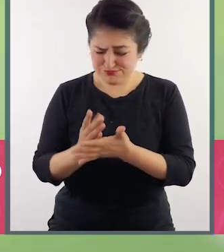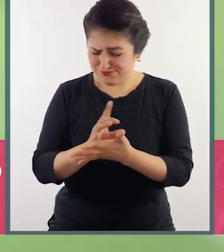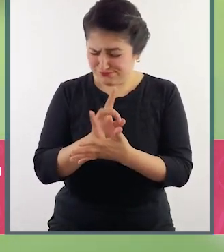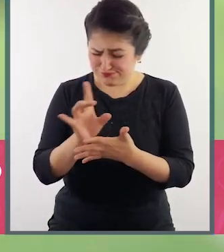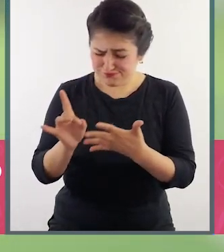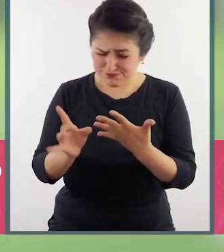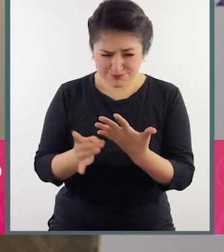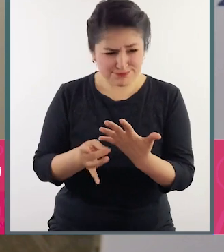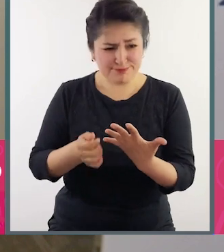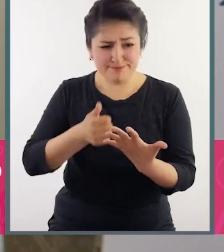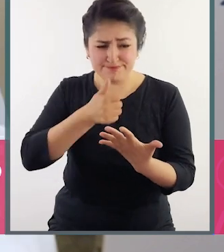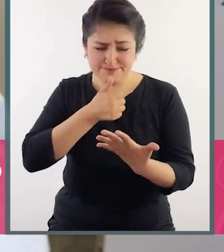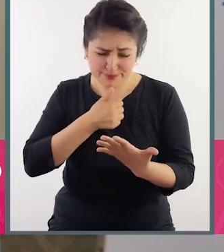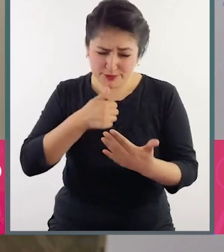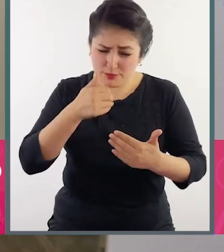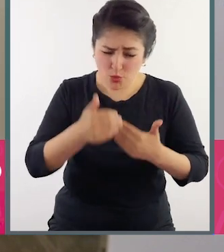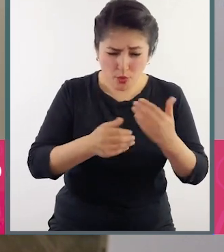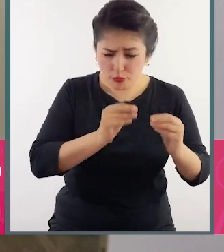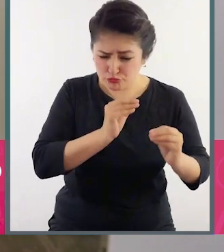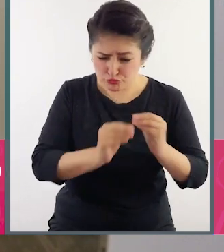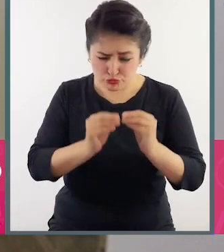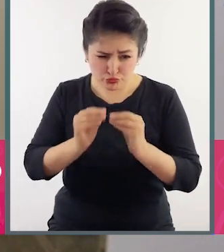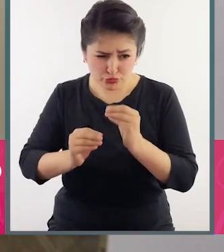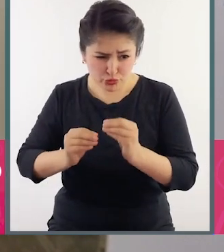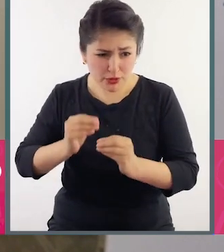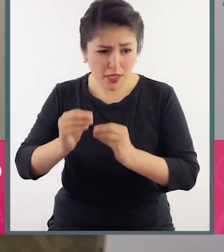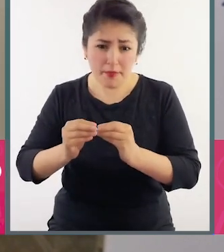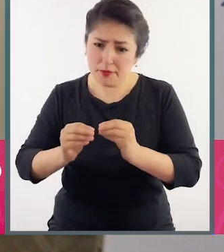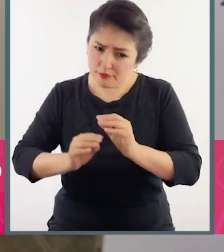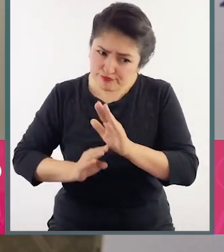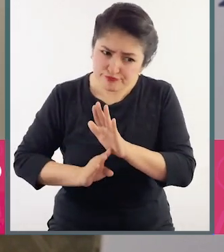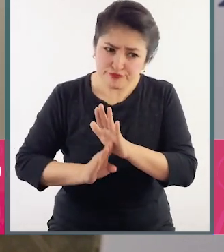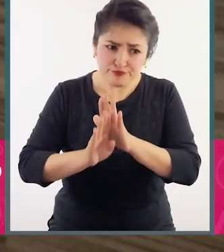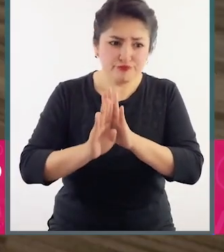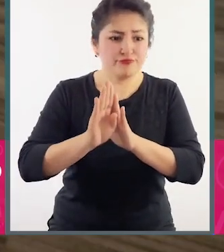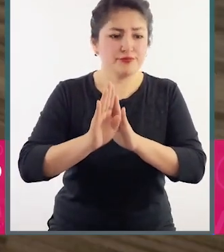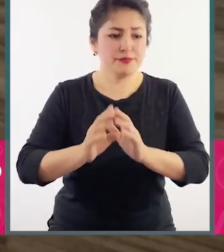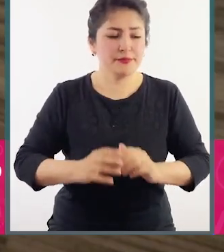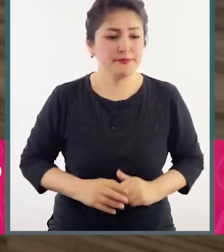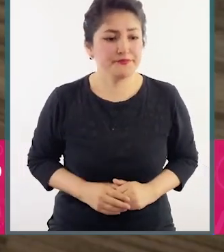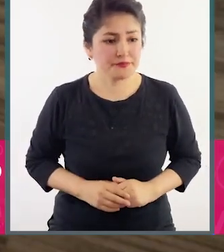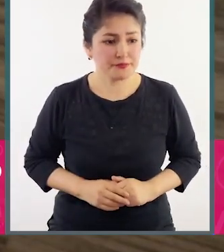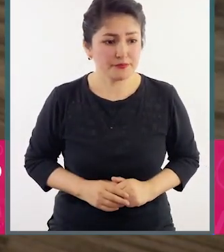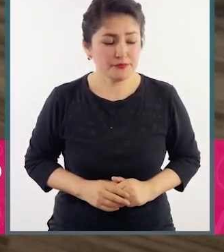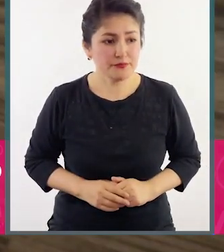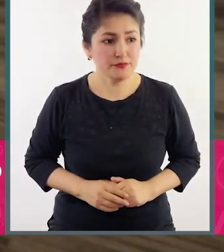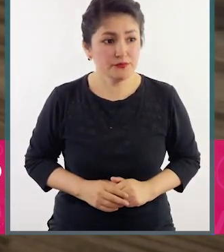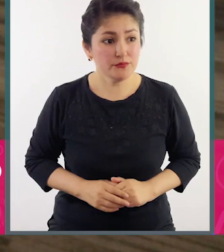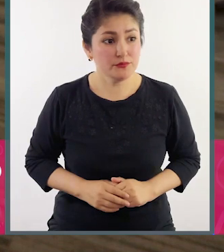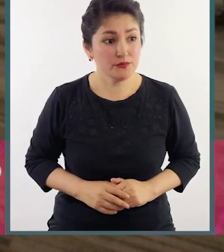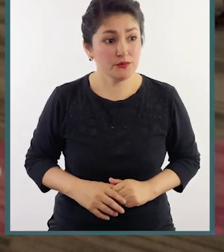sobrellevar, digamos, o mejor dicho, mejorar ante situaciones tan adversas y difíciles que hemos pasado. Los logros,